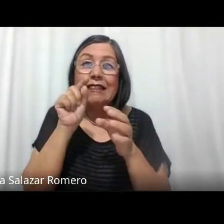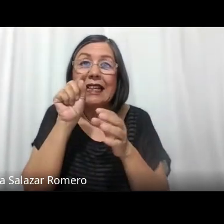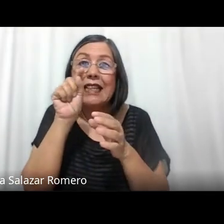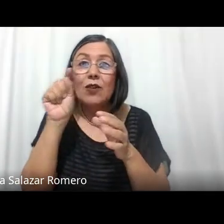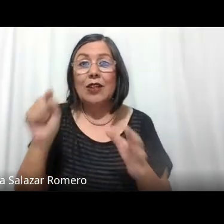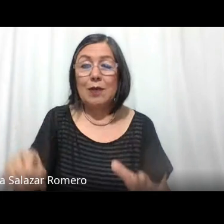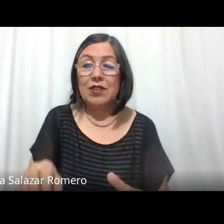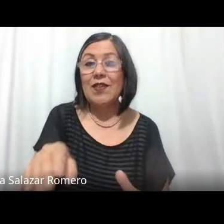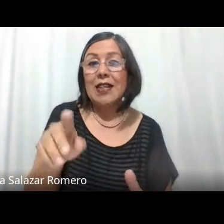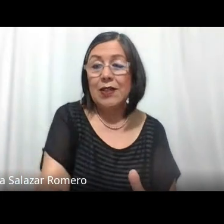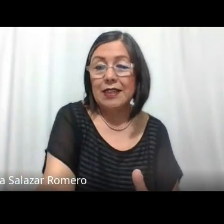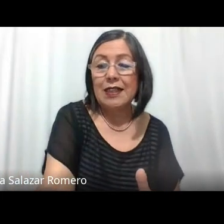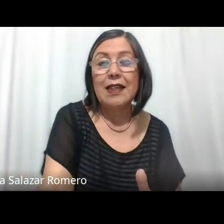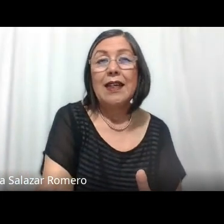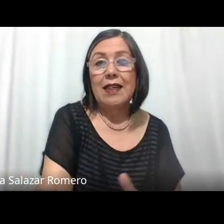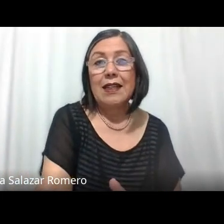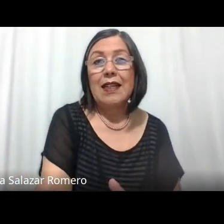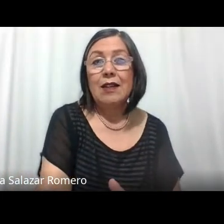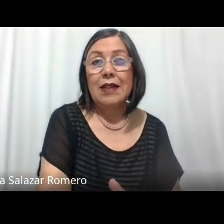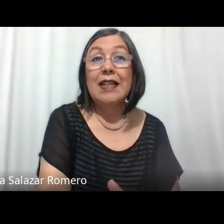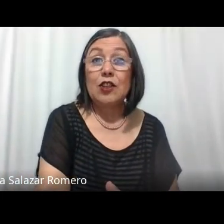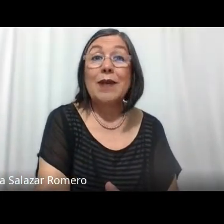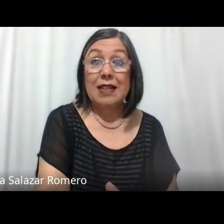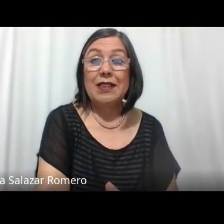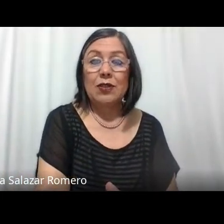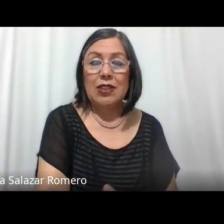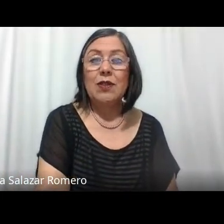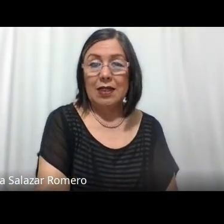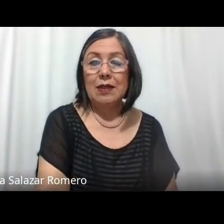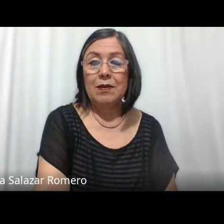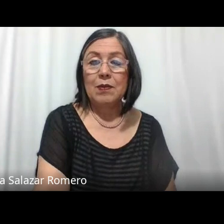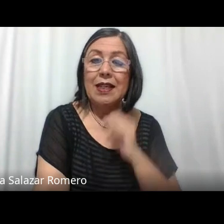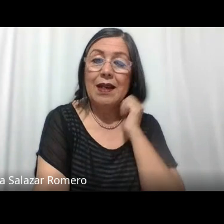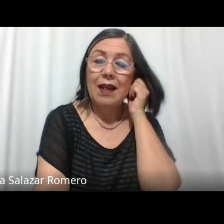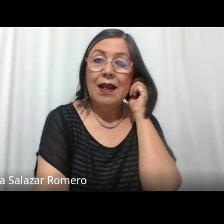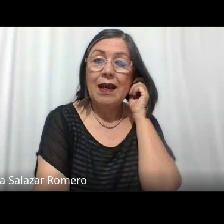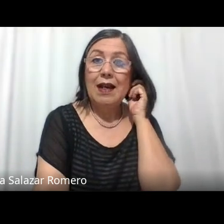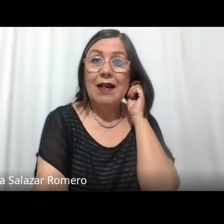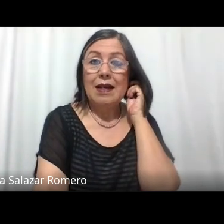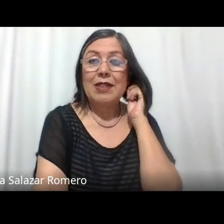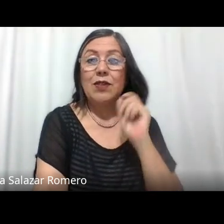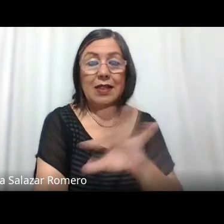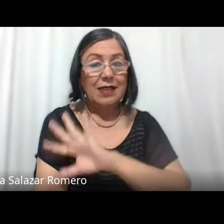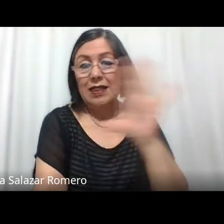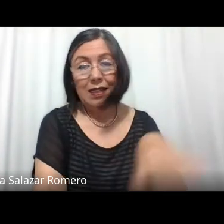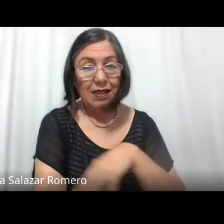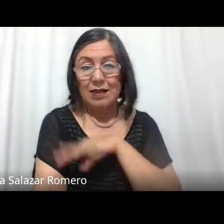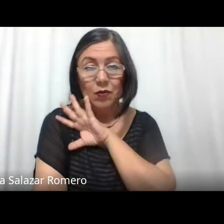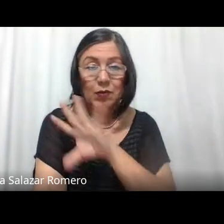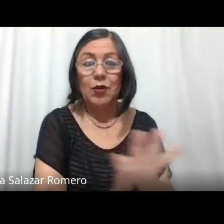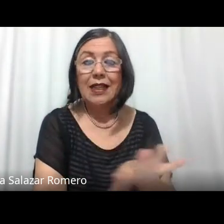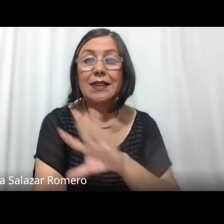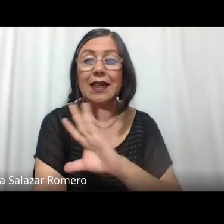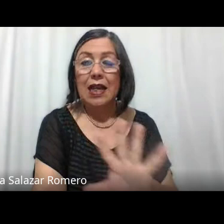señas, es algo que nos vamos a fijar ahorita en esos parámetros, ¿sí? Ahorita los vamos a mencionar. Y